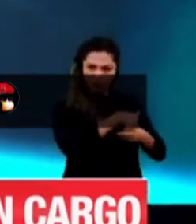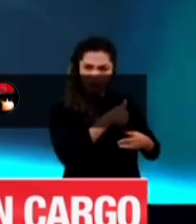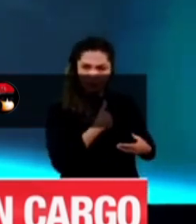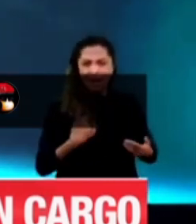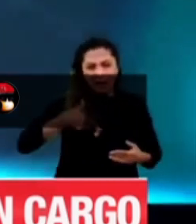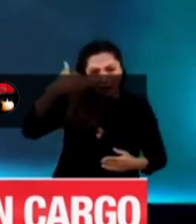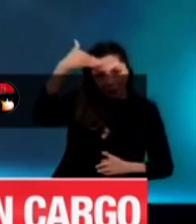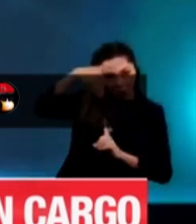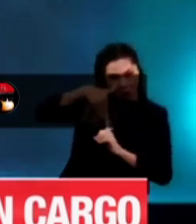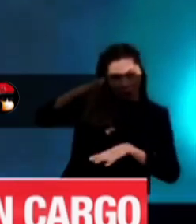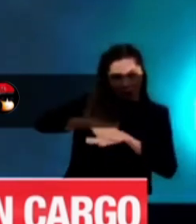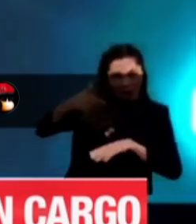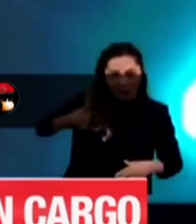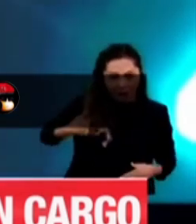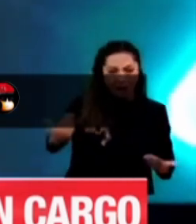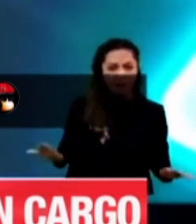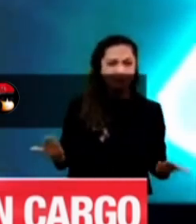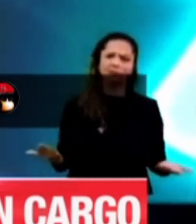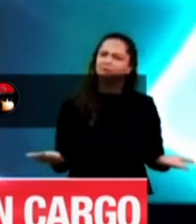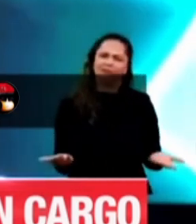importar mía esa responsabilidad